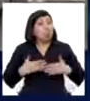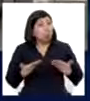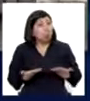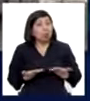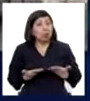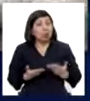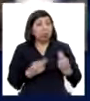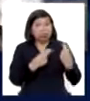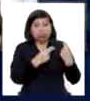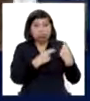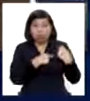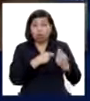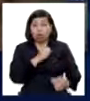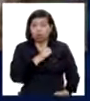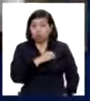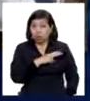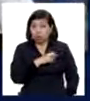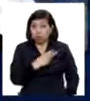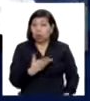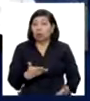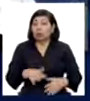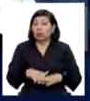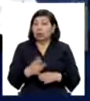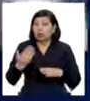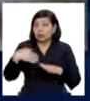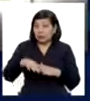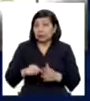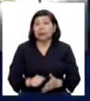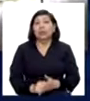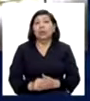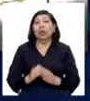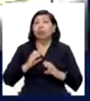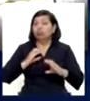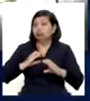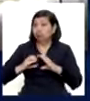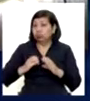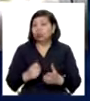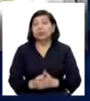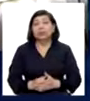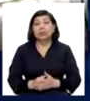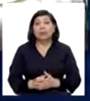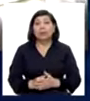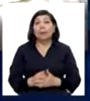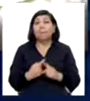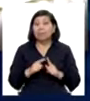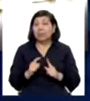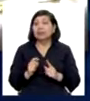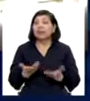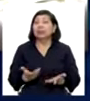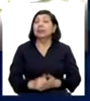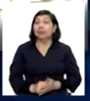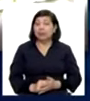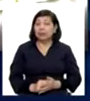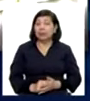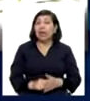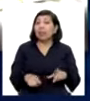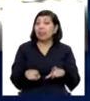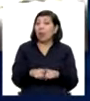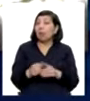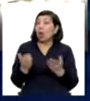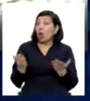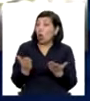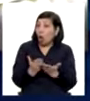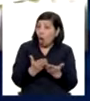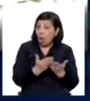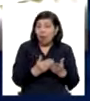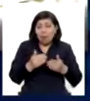que van desde responsabilidad social, gestión interna, acciones comunicacionales,